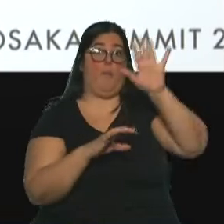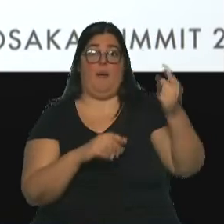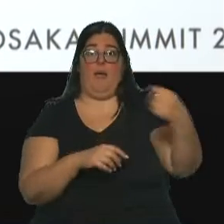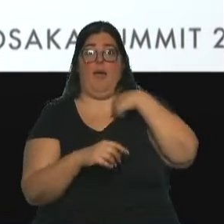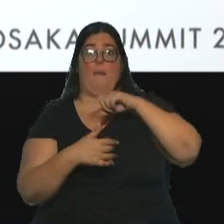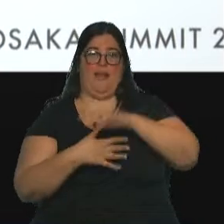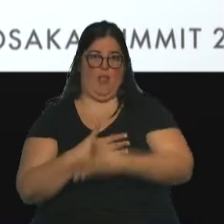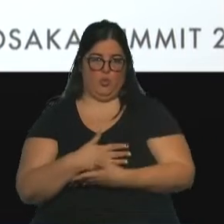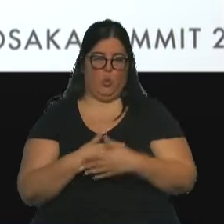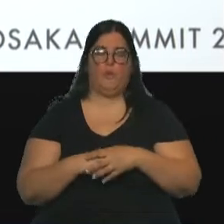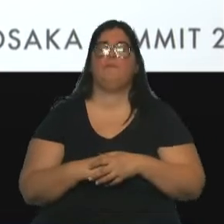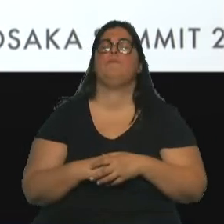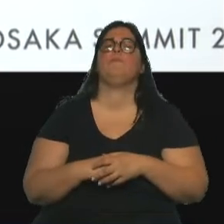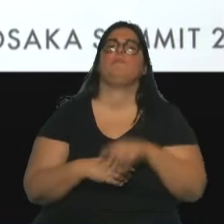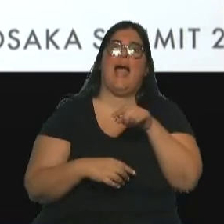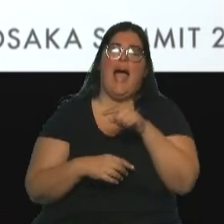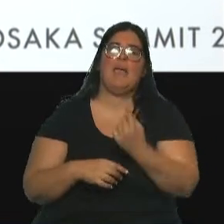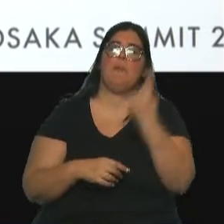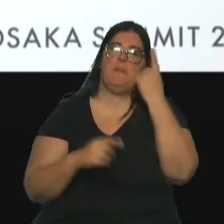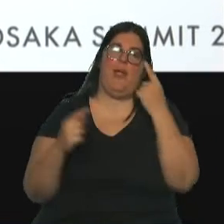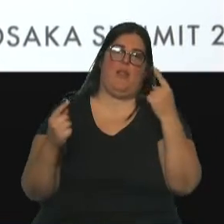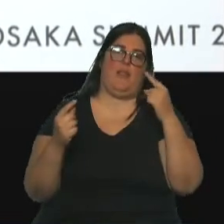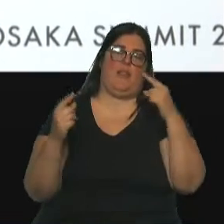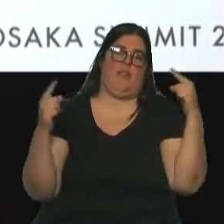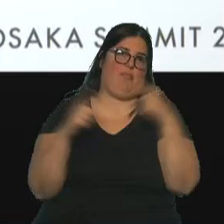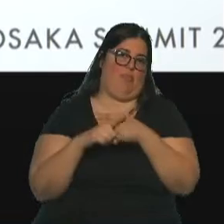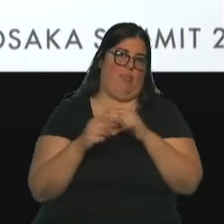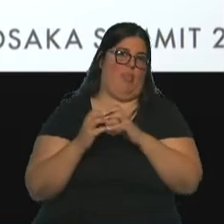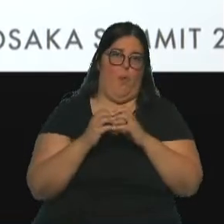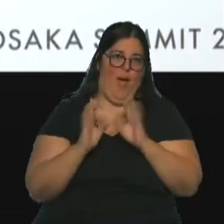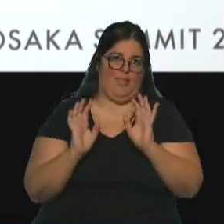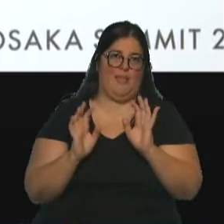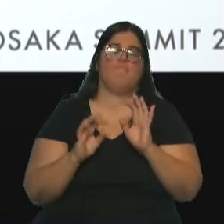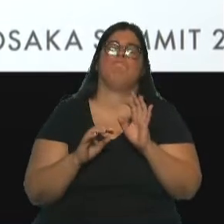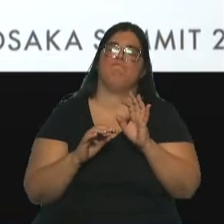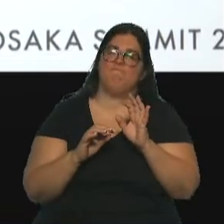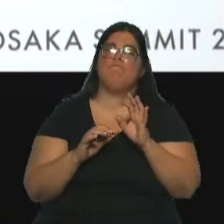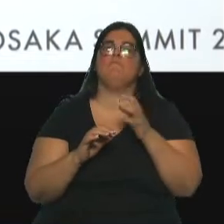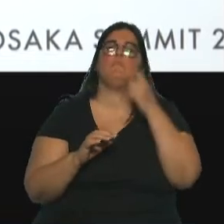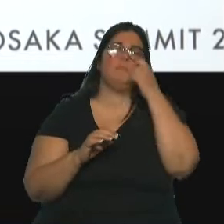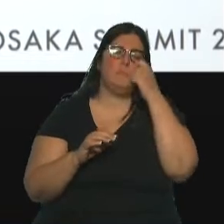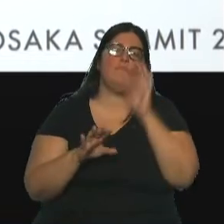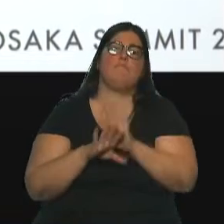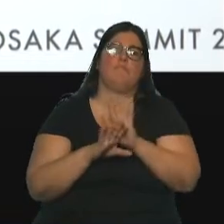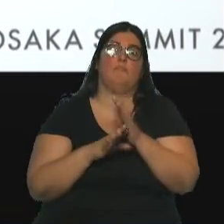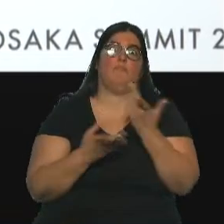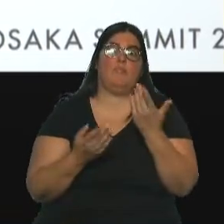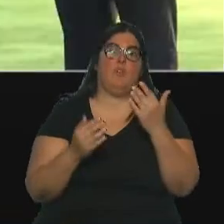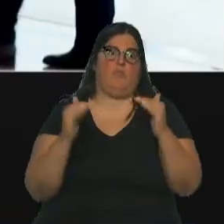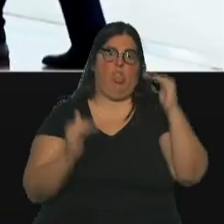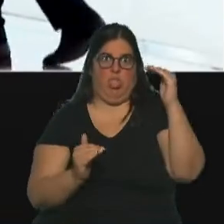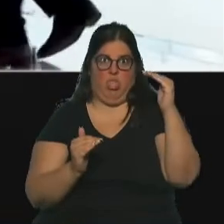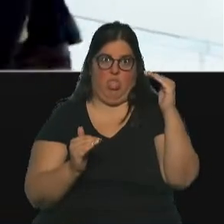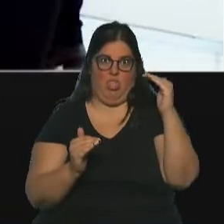América del Sur. Ahí tenés una primera discusión en torno a el fortalecimiento de esas asimetrías a partir